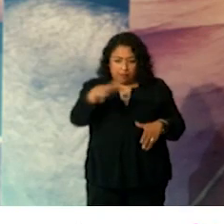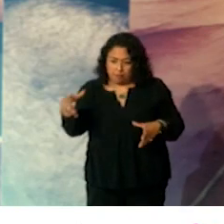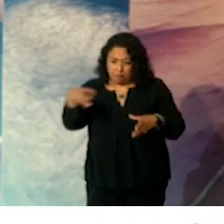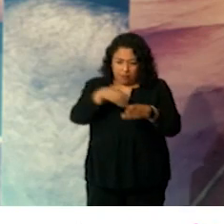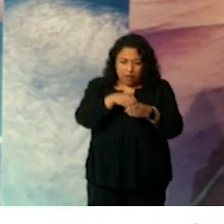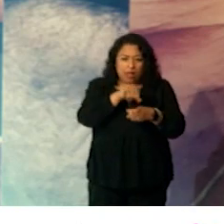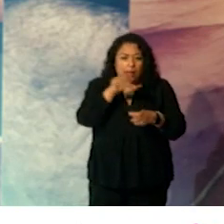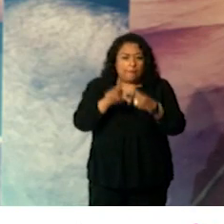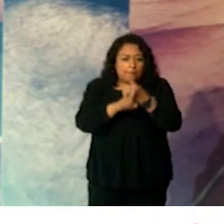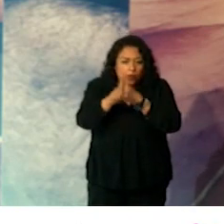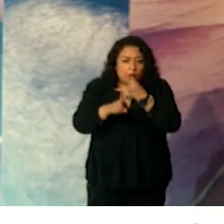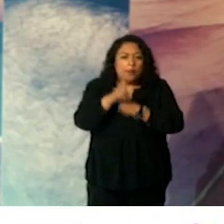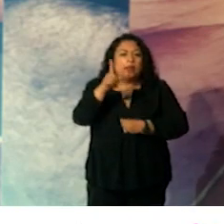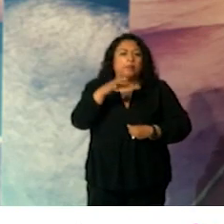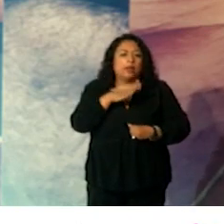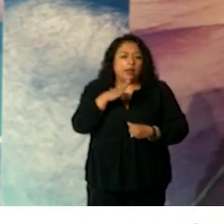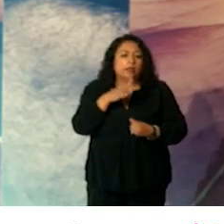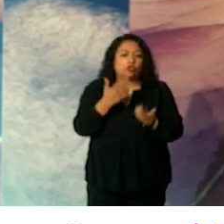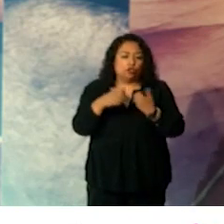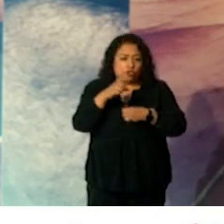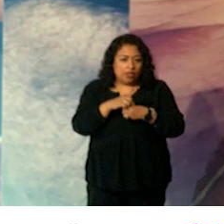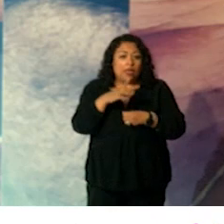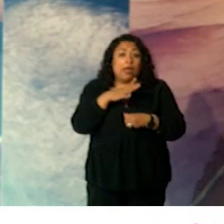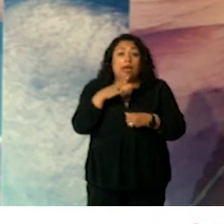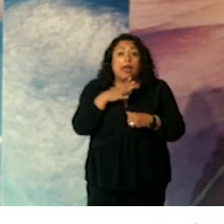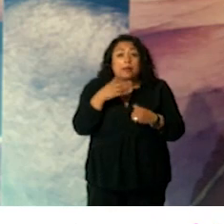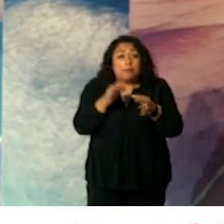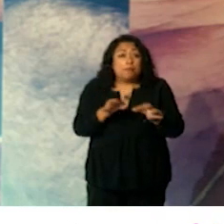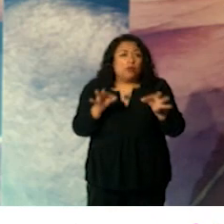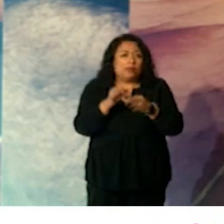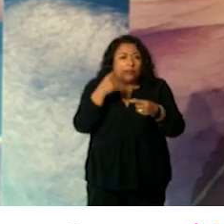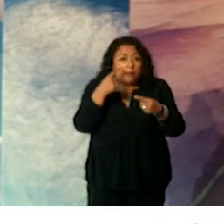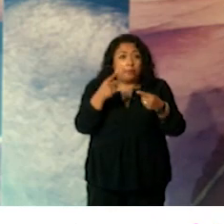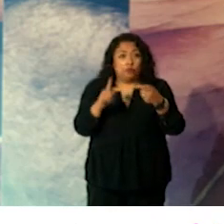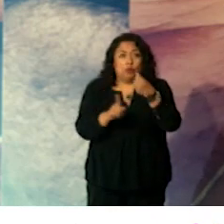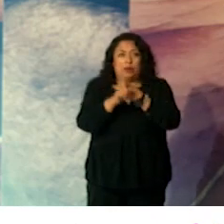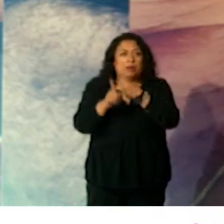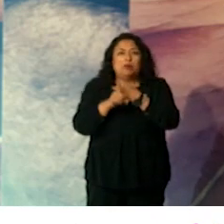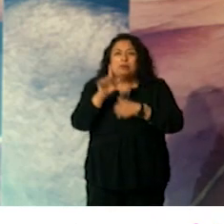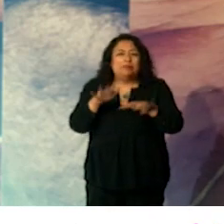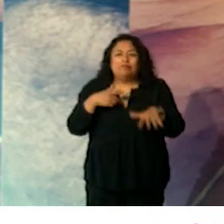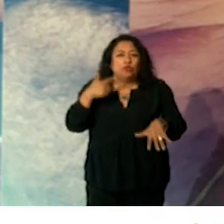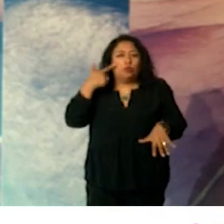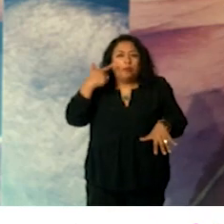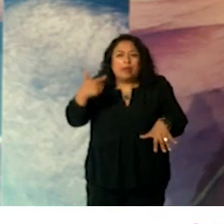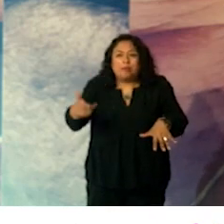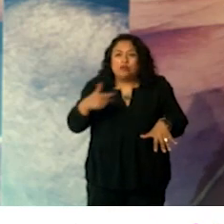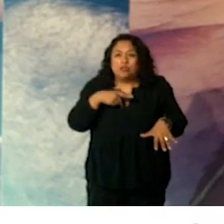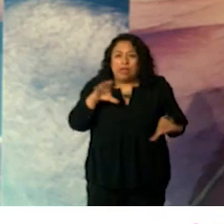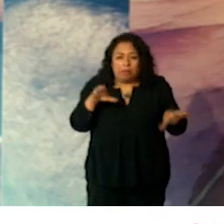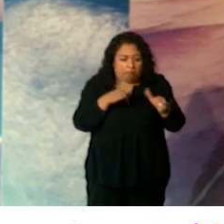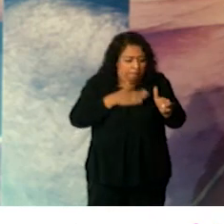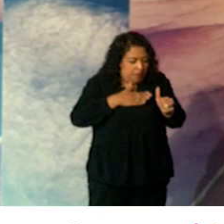abordar las problemáticas que hoy en día afectan a la sociedad. Es decir, hay una superposición de problemas que muchas veces no vemos cuando estamos trabajando cada